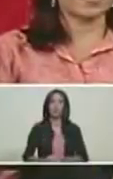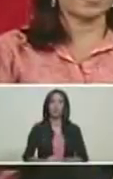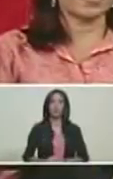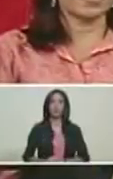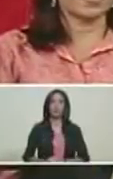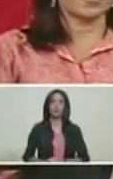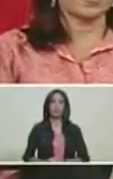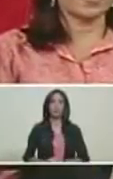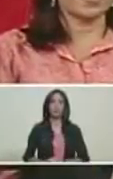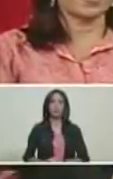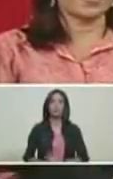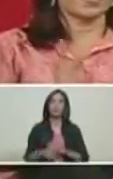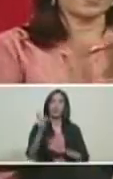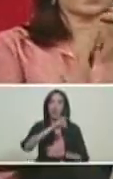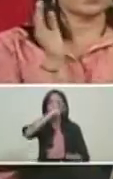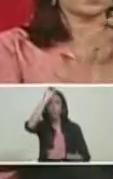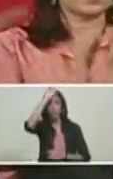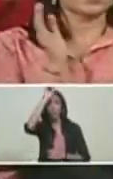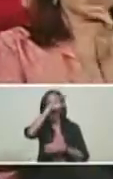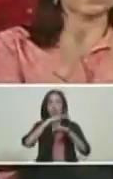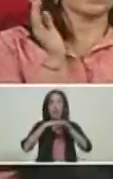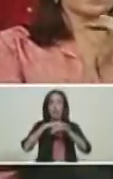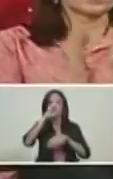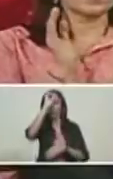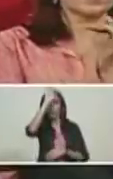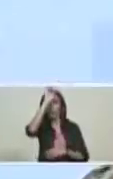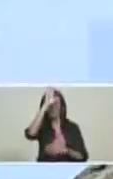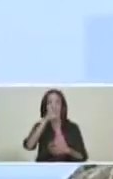inolvidable, Robert Serra.